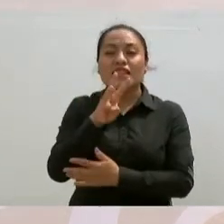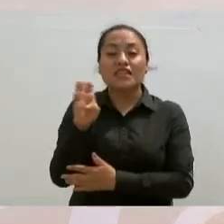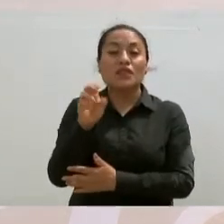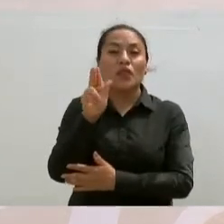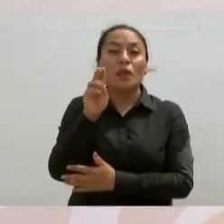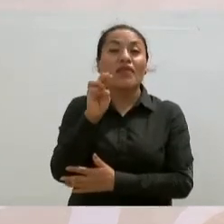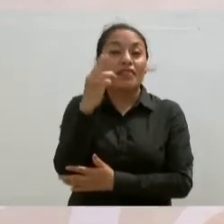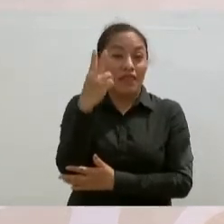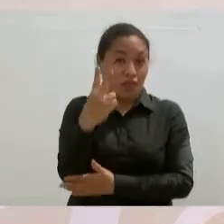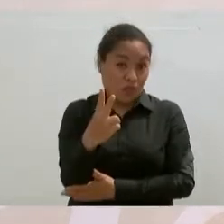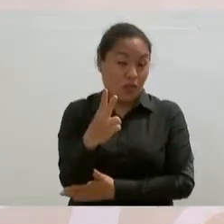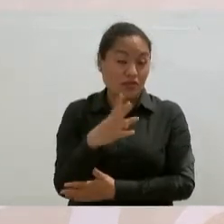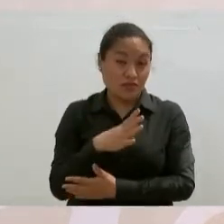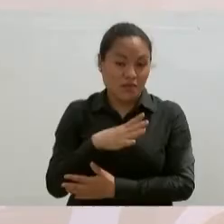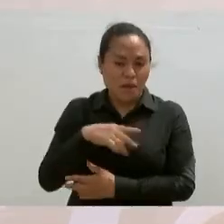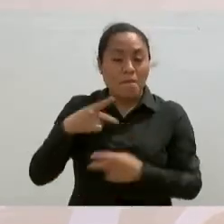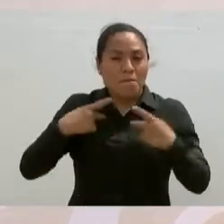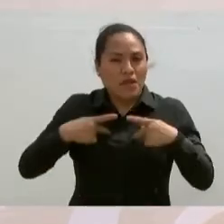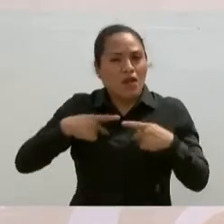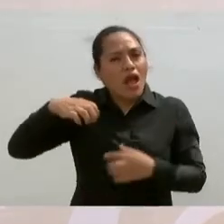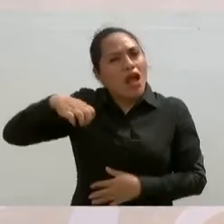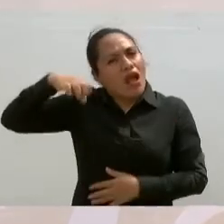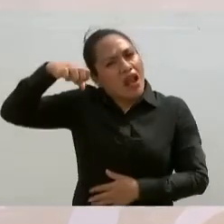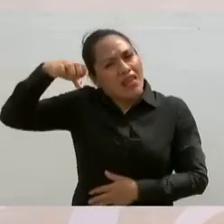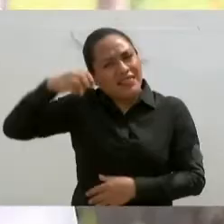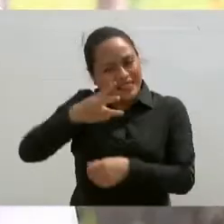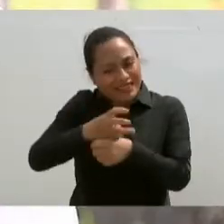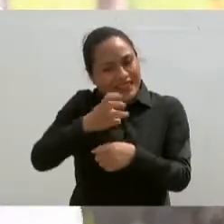1,392 adultos mayores